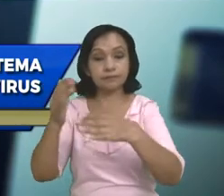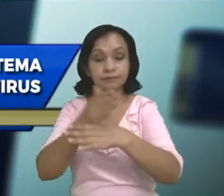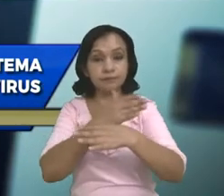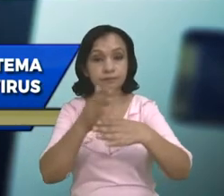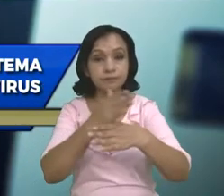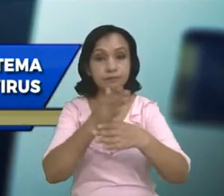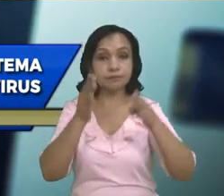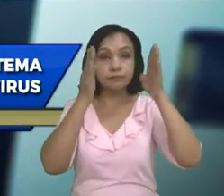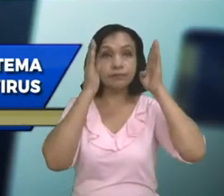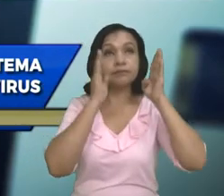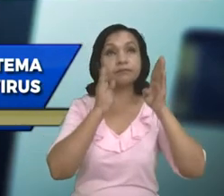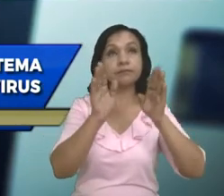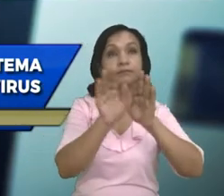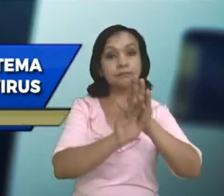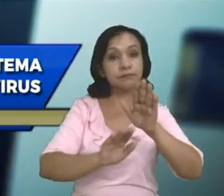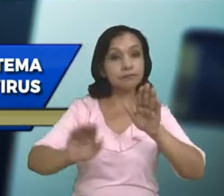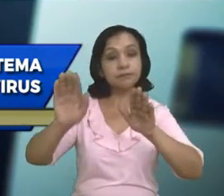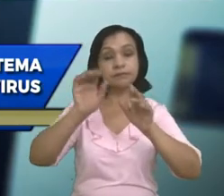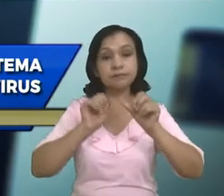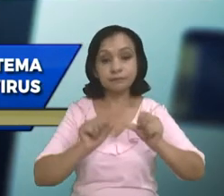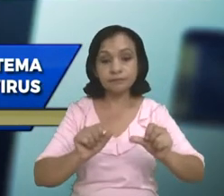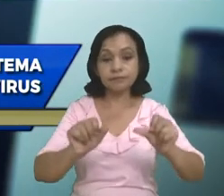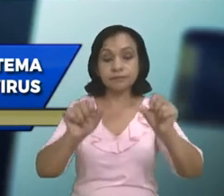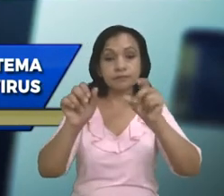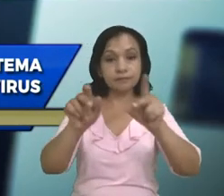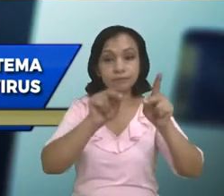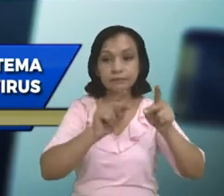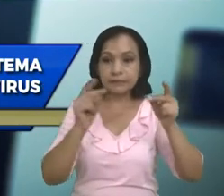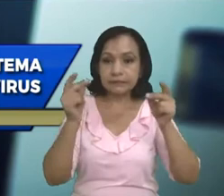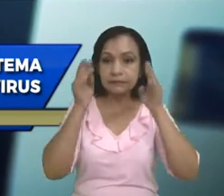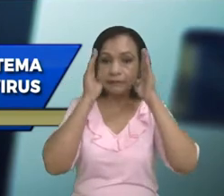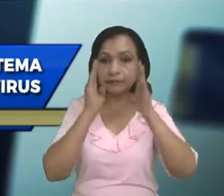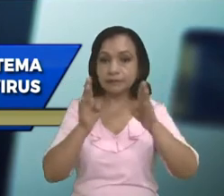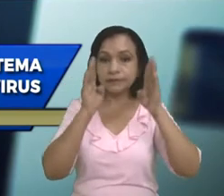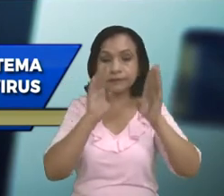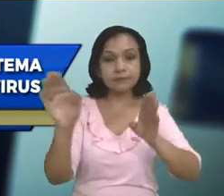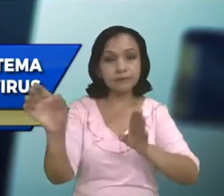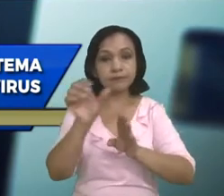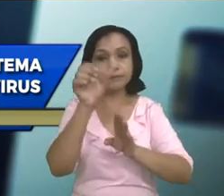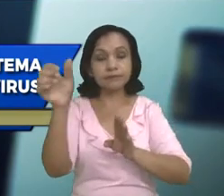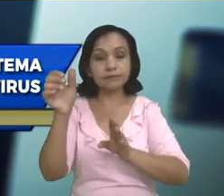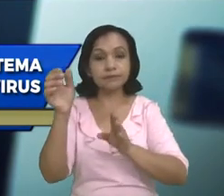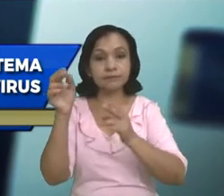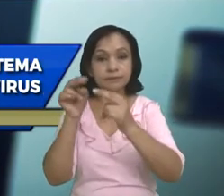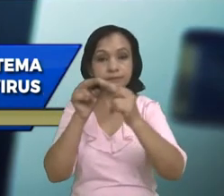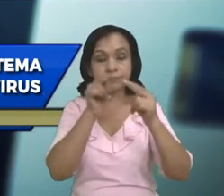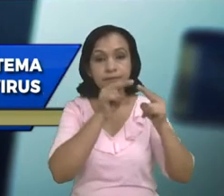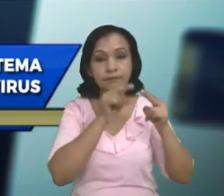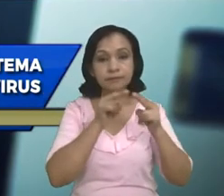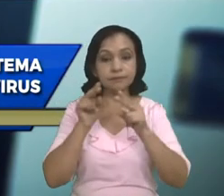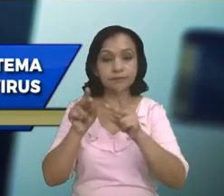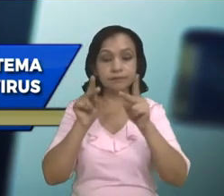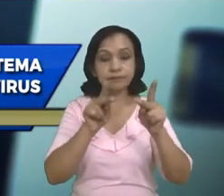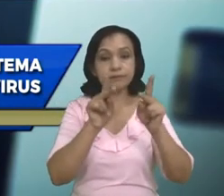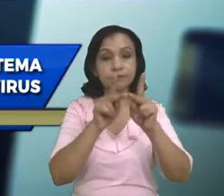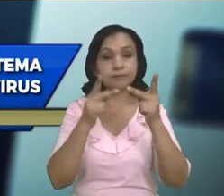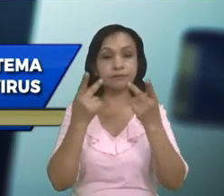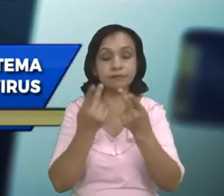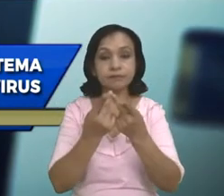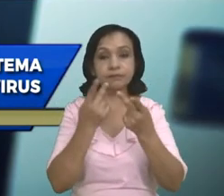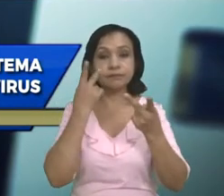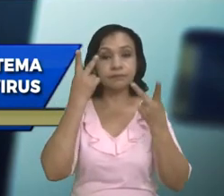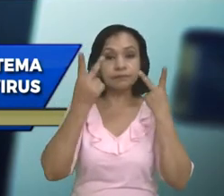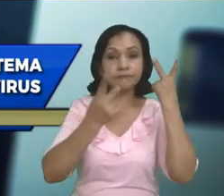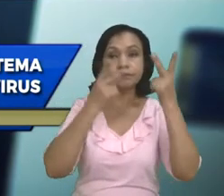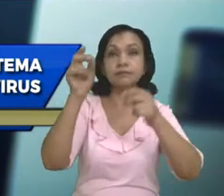servicio más continuo con la población u otros que tienen contacto directo con poblaciones que nos visitan desde el